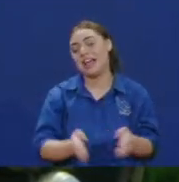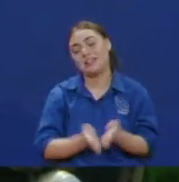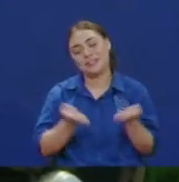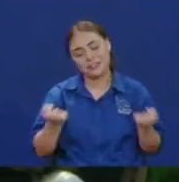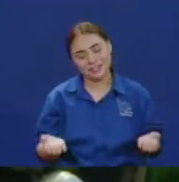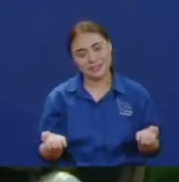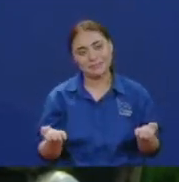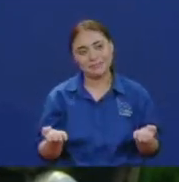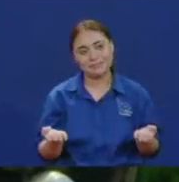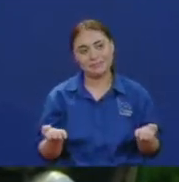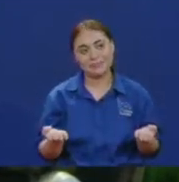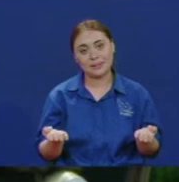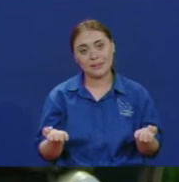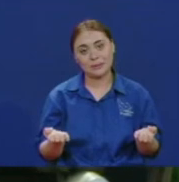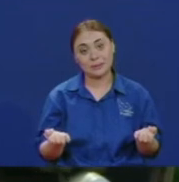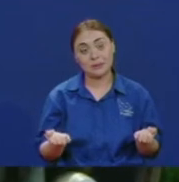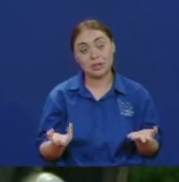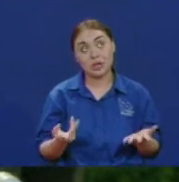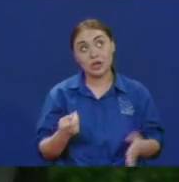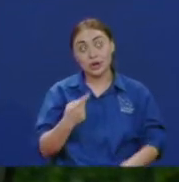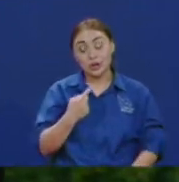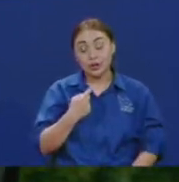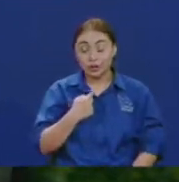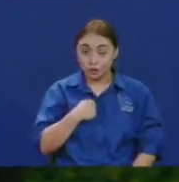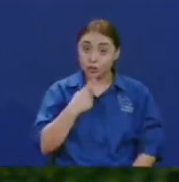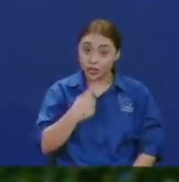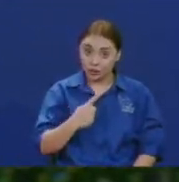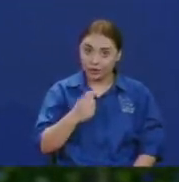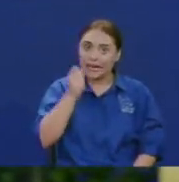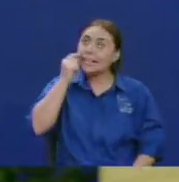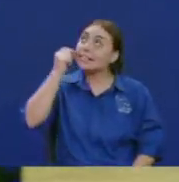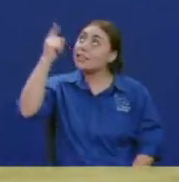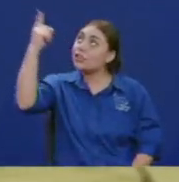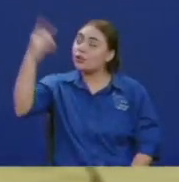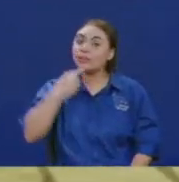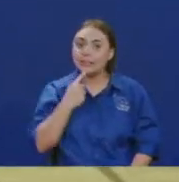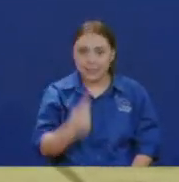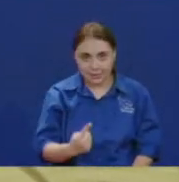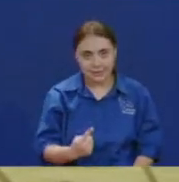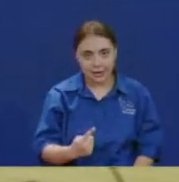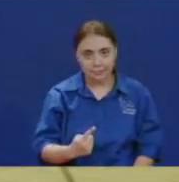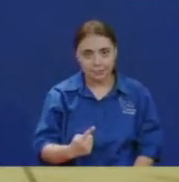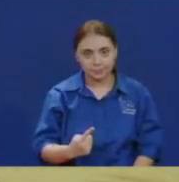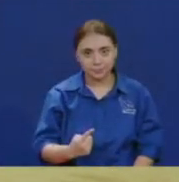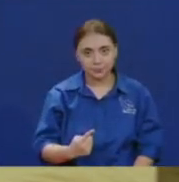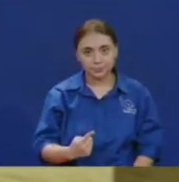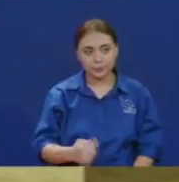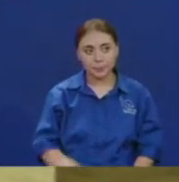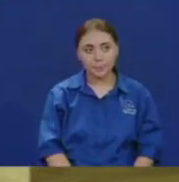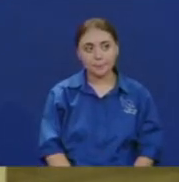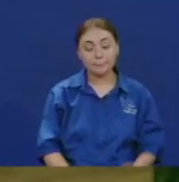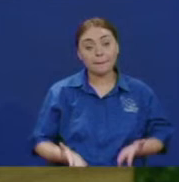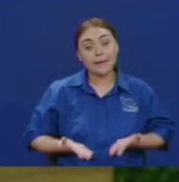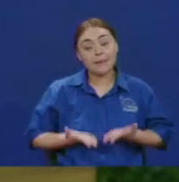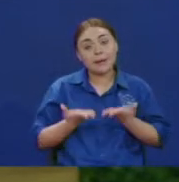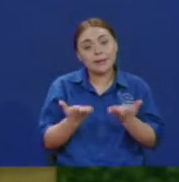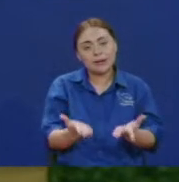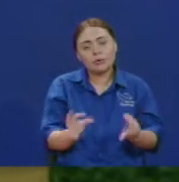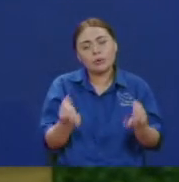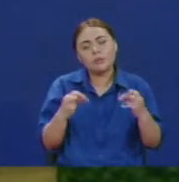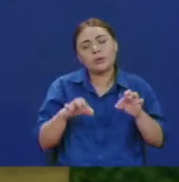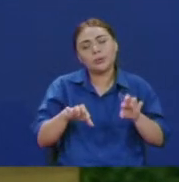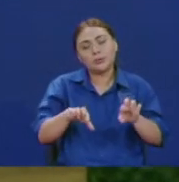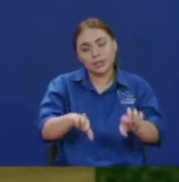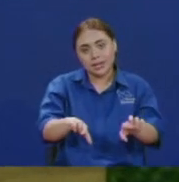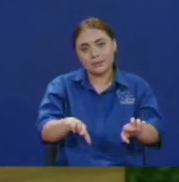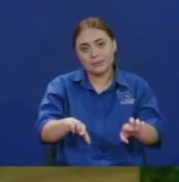proclama. Así que, ¿por qué el Señor decía que iba a traer una Pascua tardía? Porque Dios no quiere